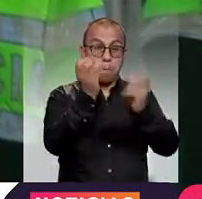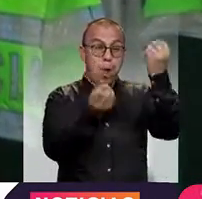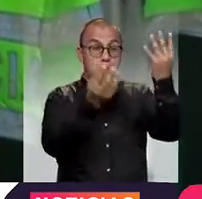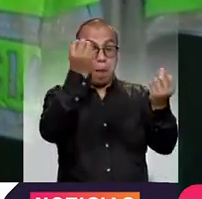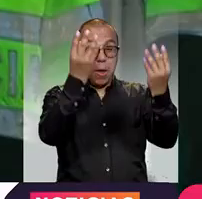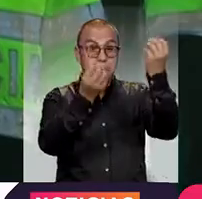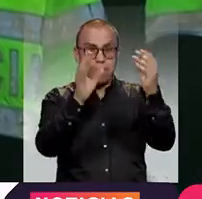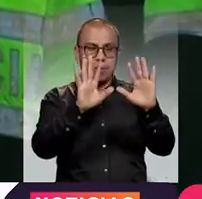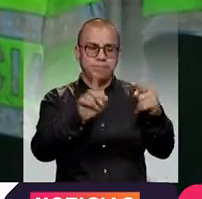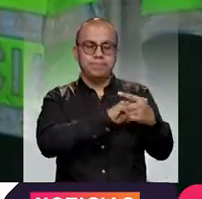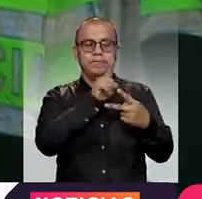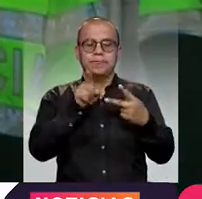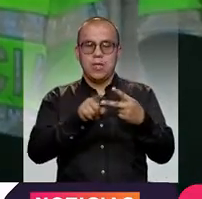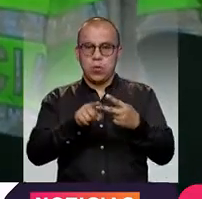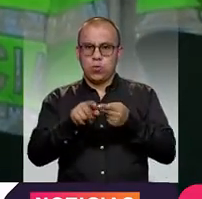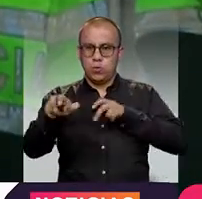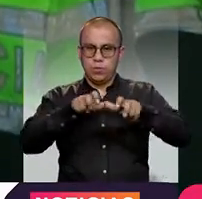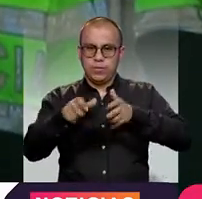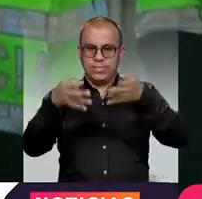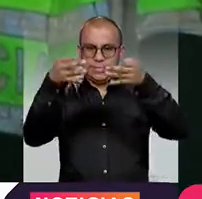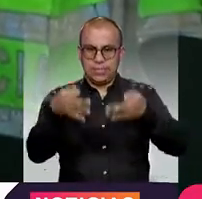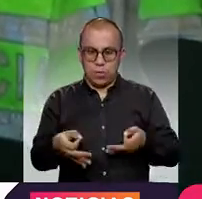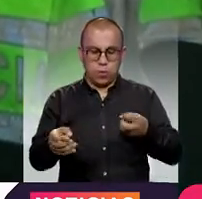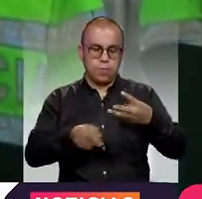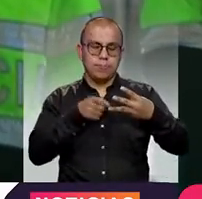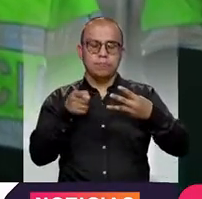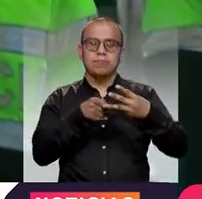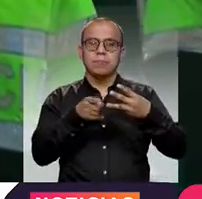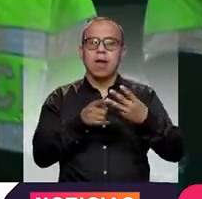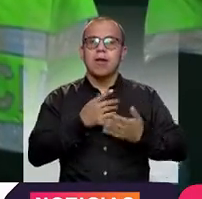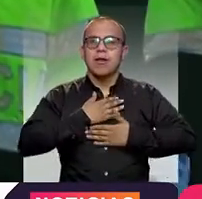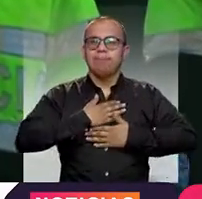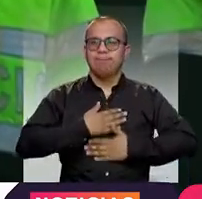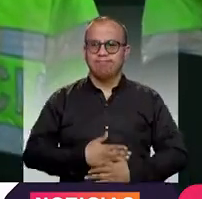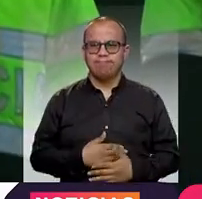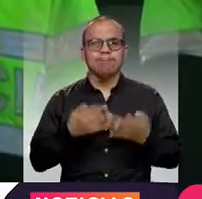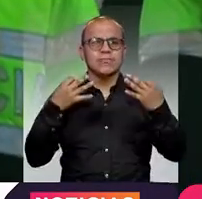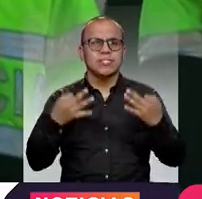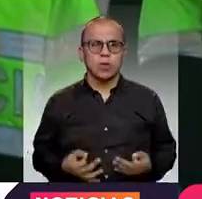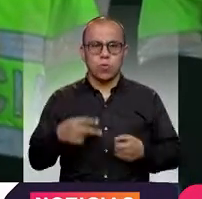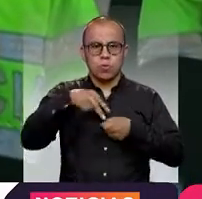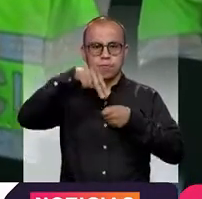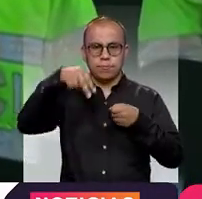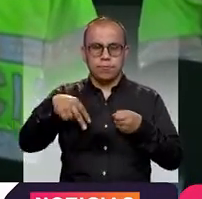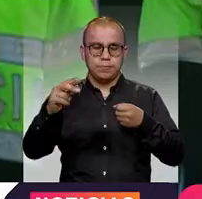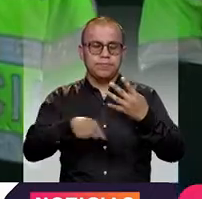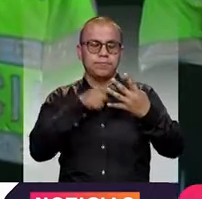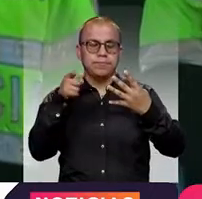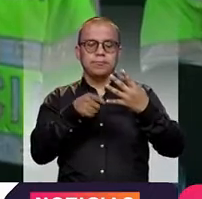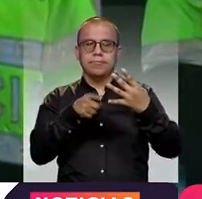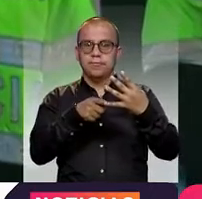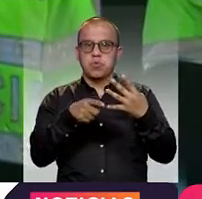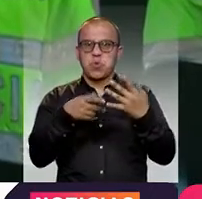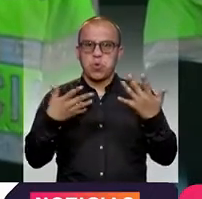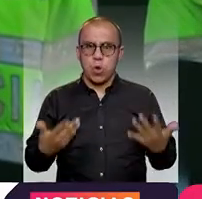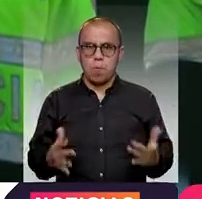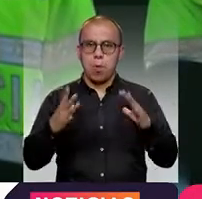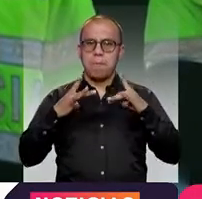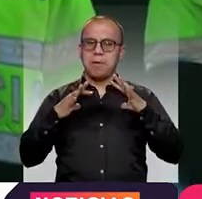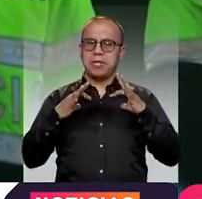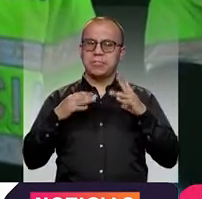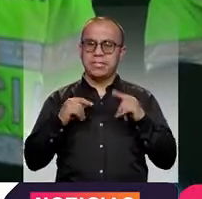el manejo de la seguridad vial. Tercero, que haya una tranquilidad y seguridad ciudadana. Cuarto, que tengamos unas